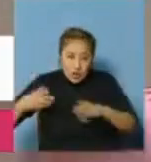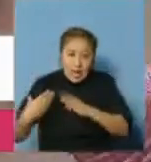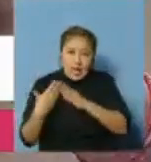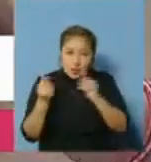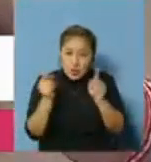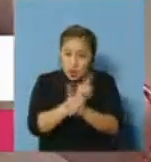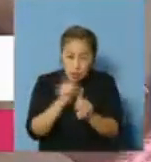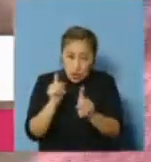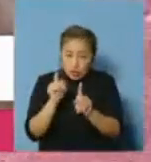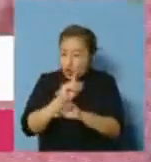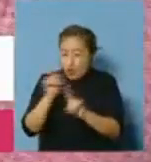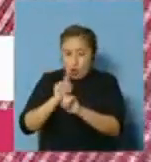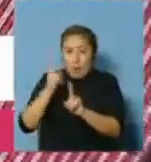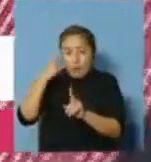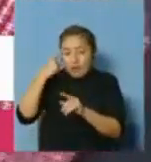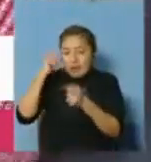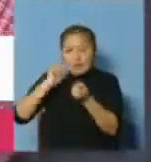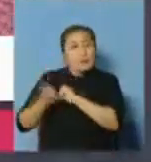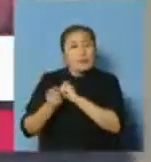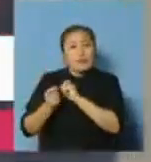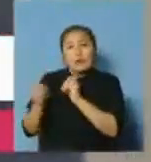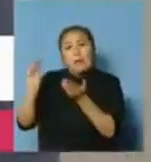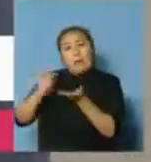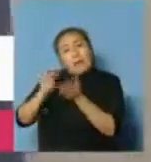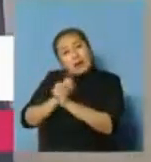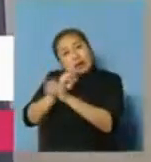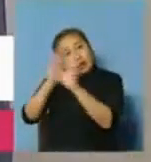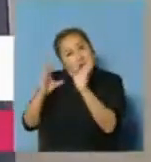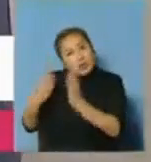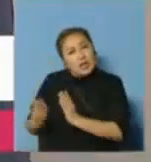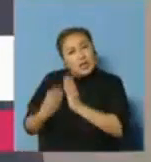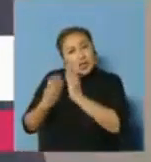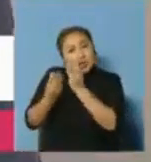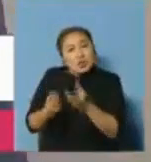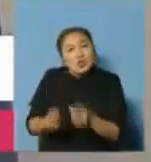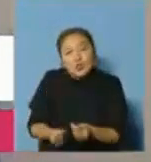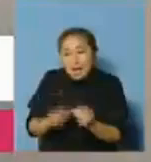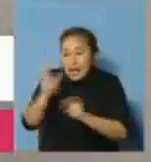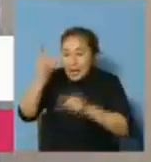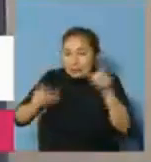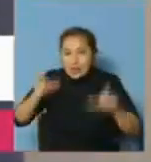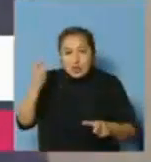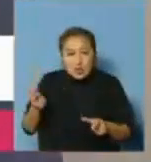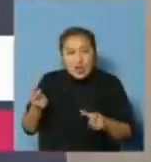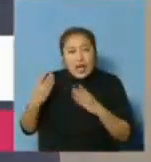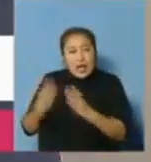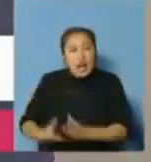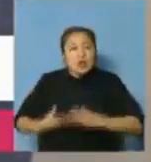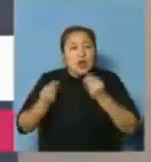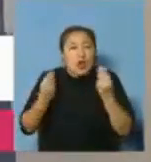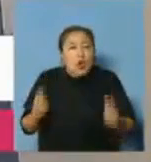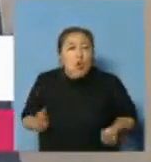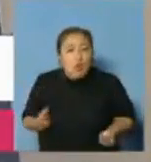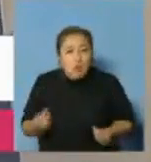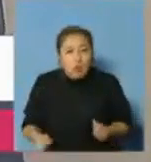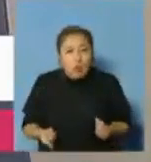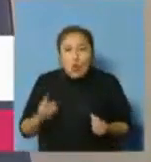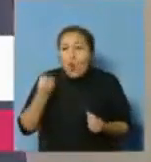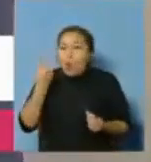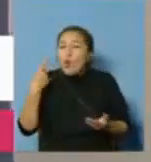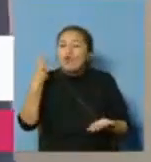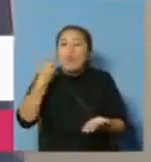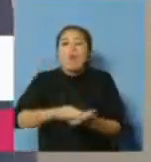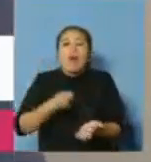entonces para que tengamos en claro el subsidio nos beneficiaba en qué y bueno cuánto es que